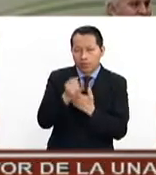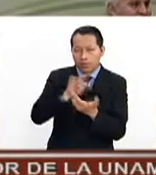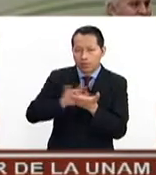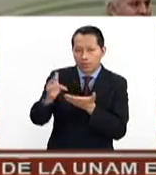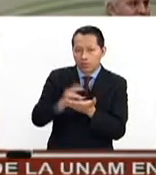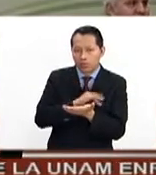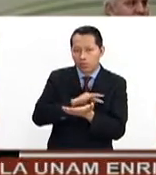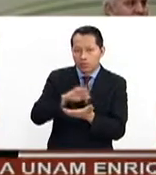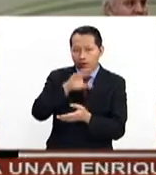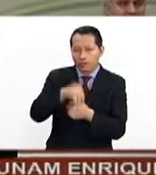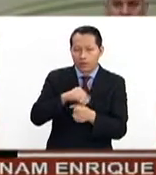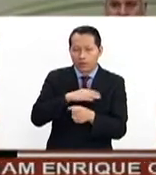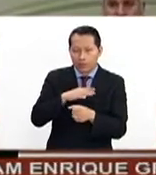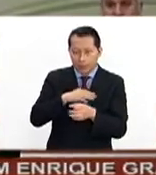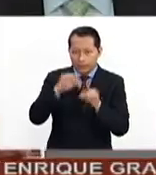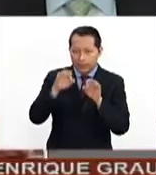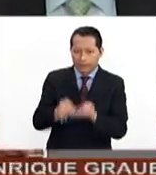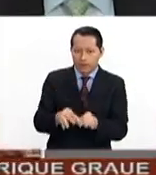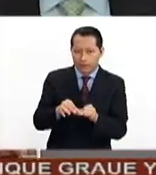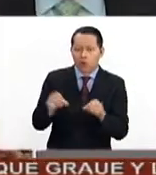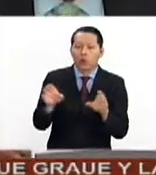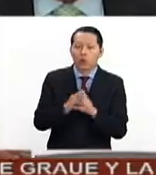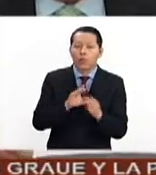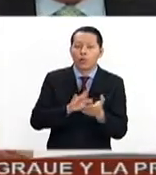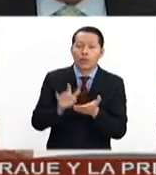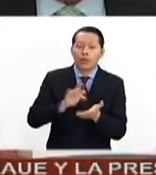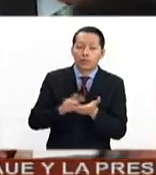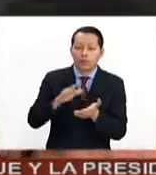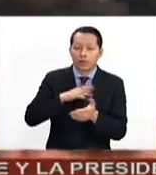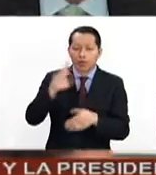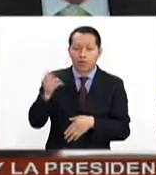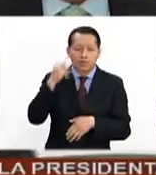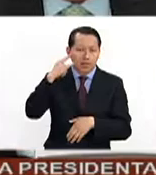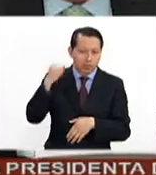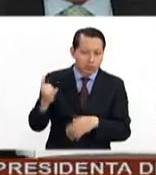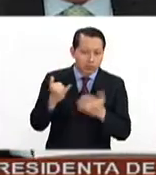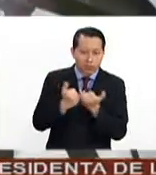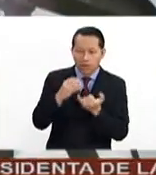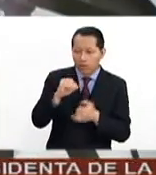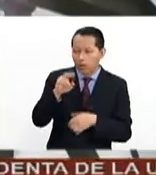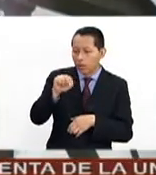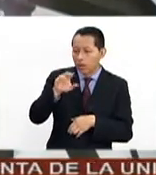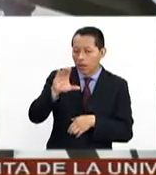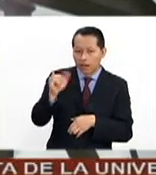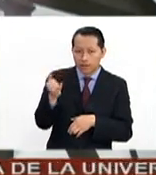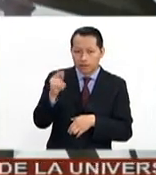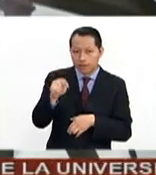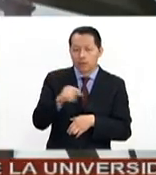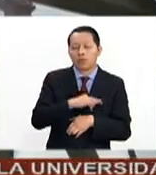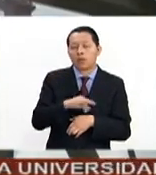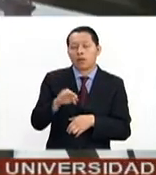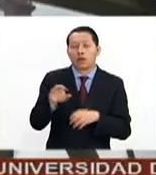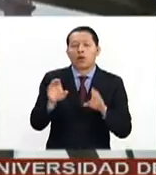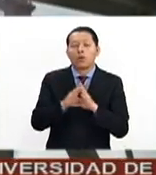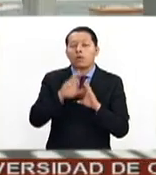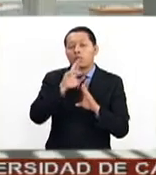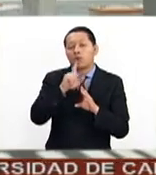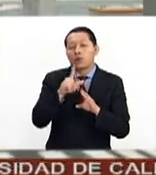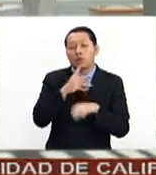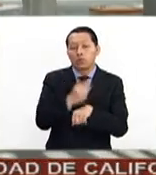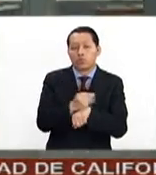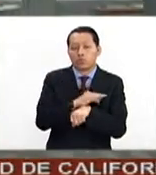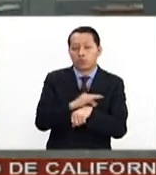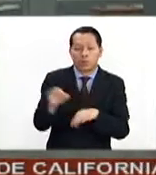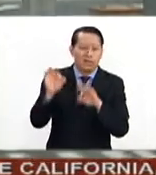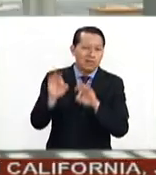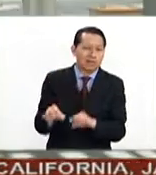en eficiencia energética en cooperación con la Universidad de California y el CONACYT. Se busca generar soluciones de eficiencia